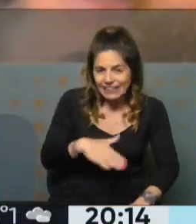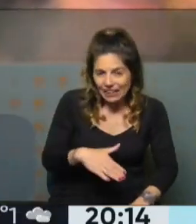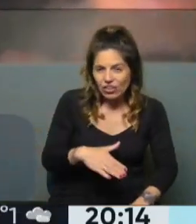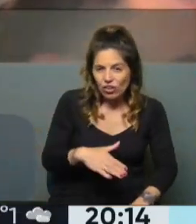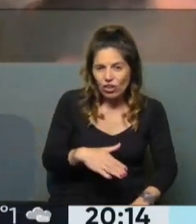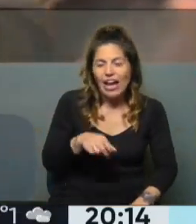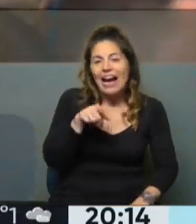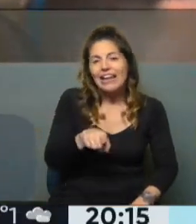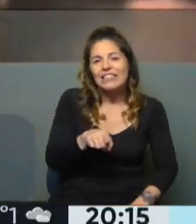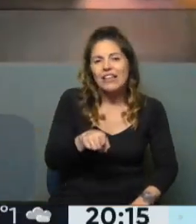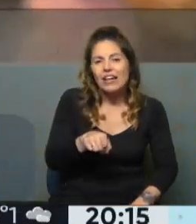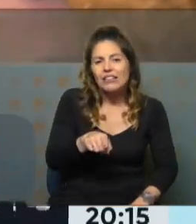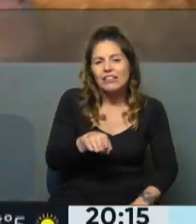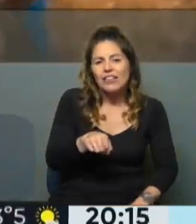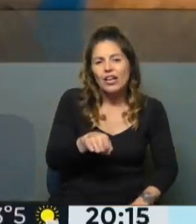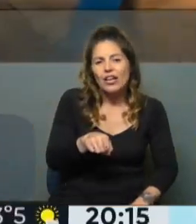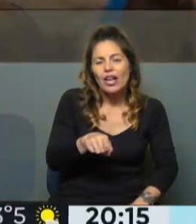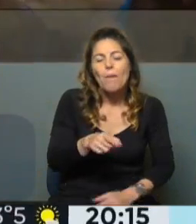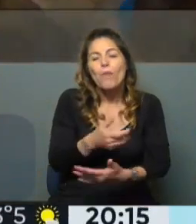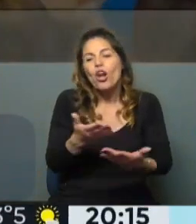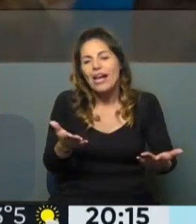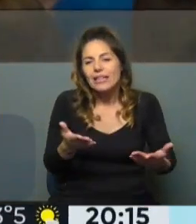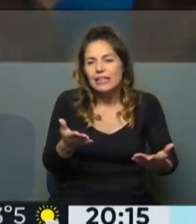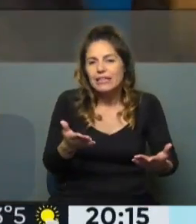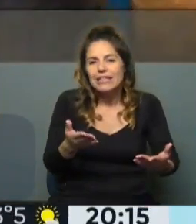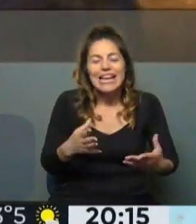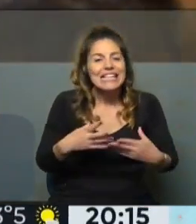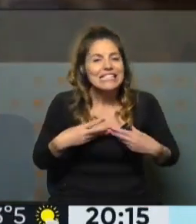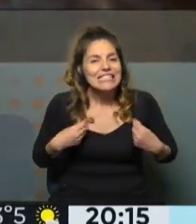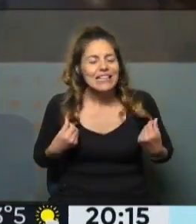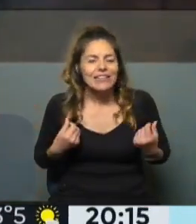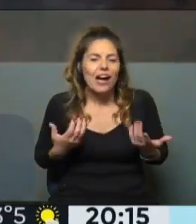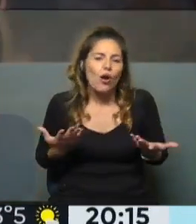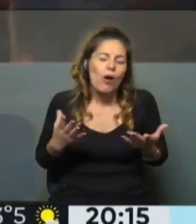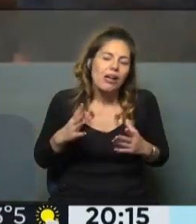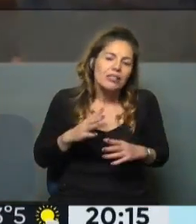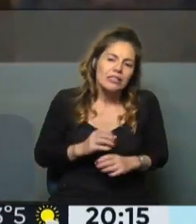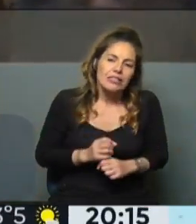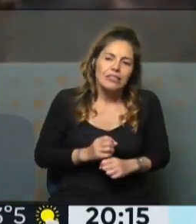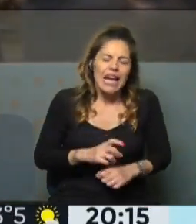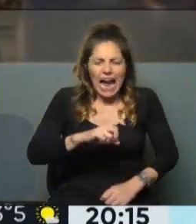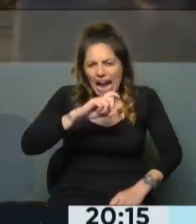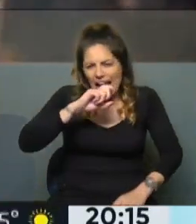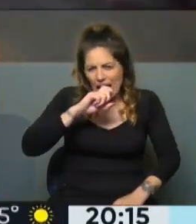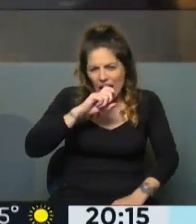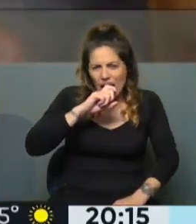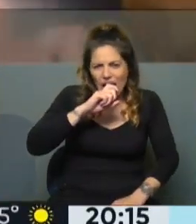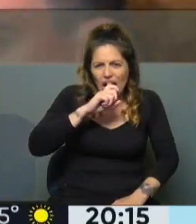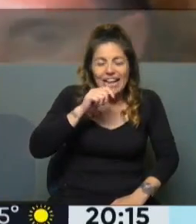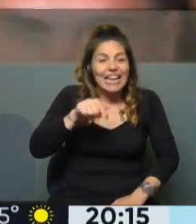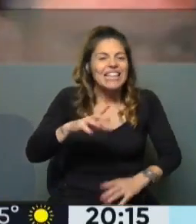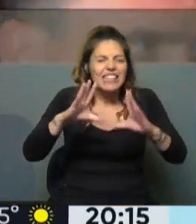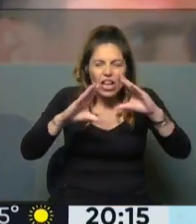a aquellos que por ahí sientan desilusión enojo en